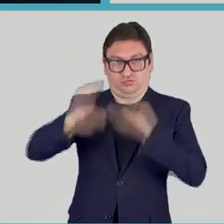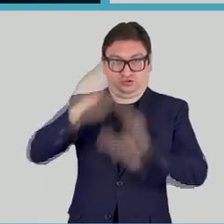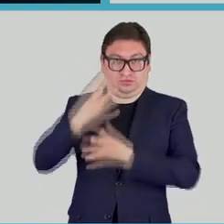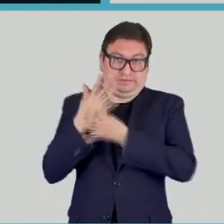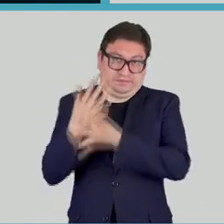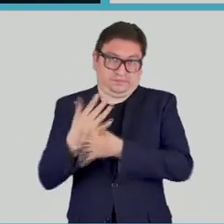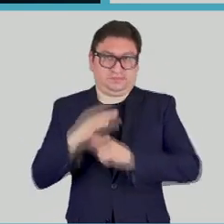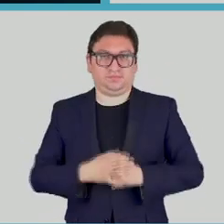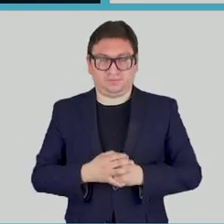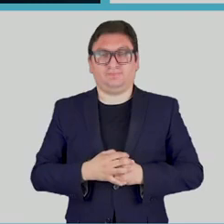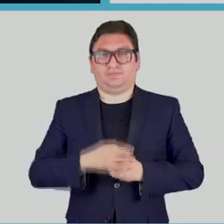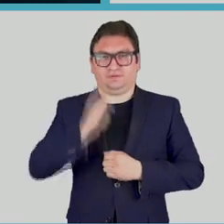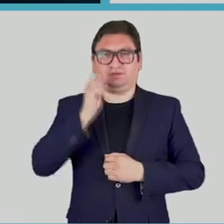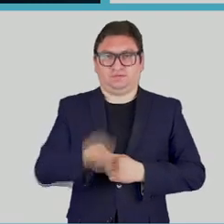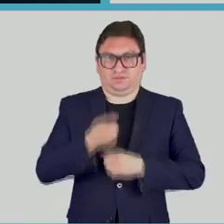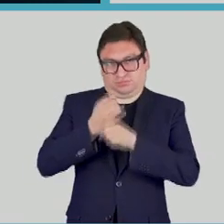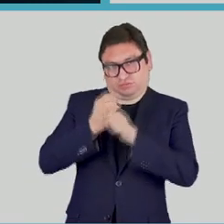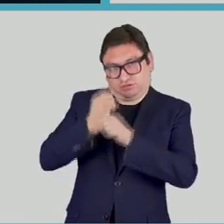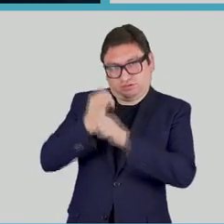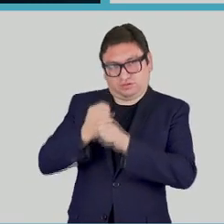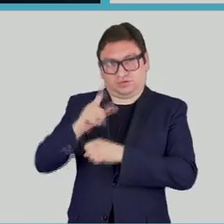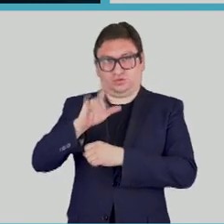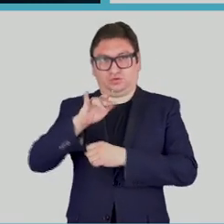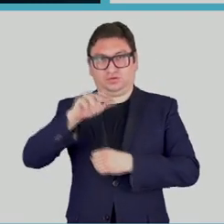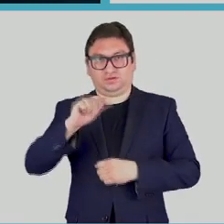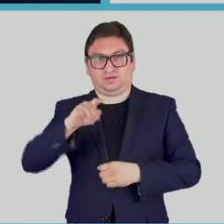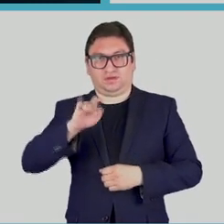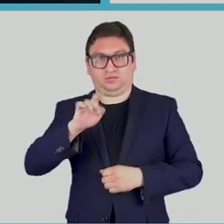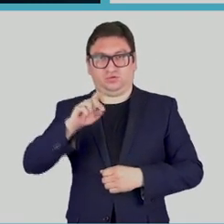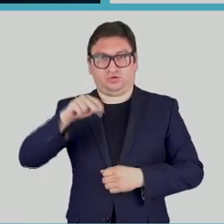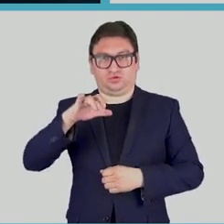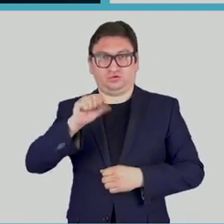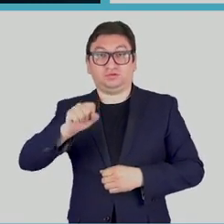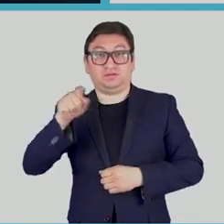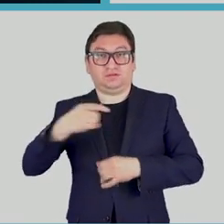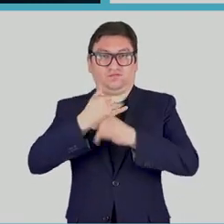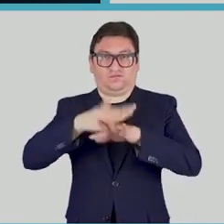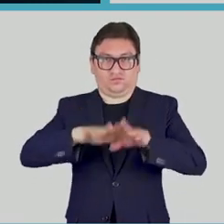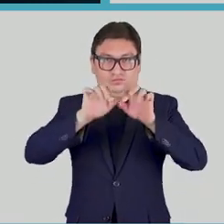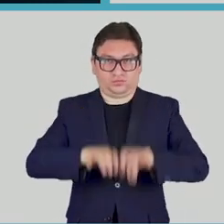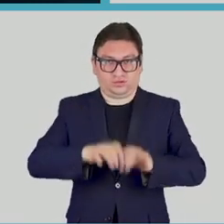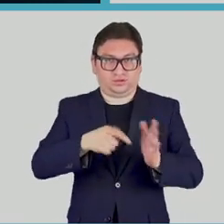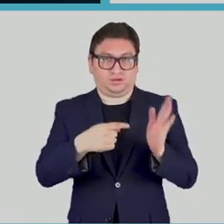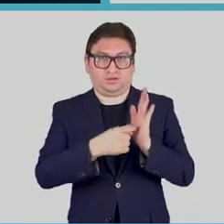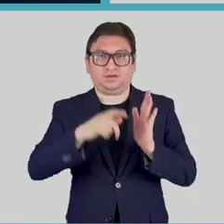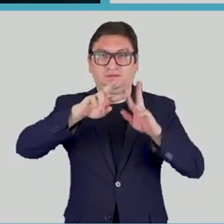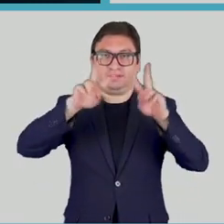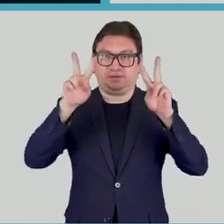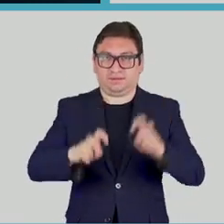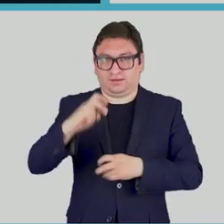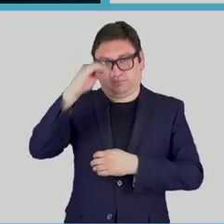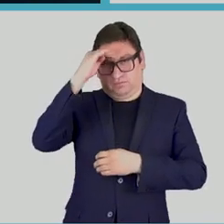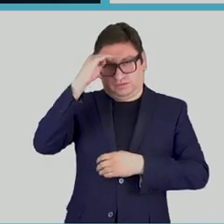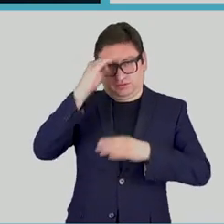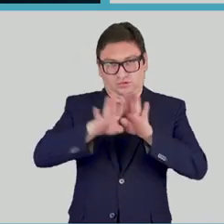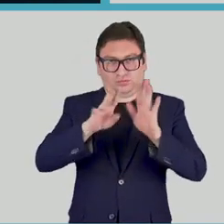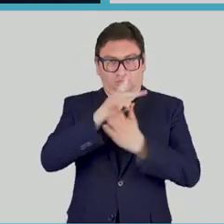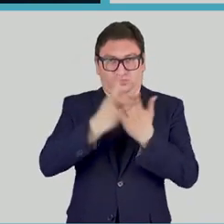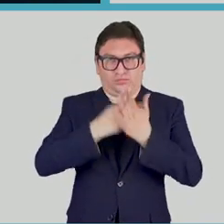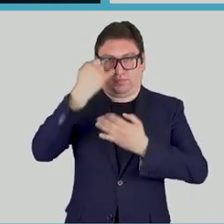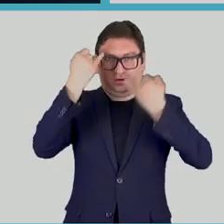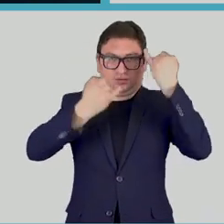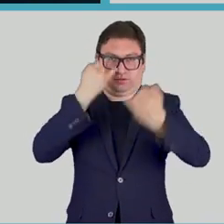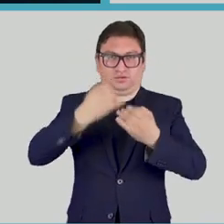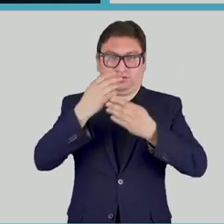sin embargo lo refiere el investigador Luis albornoz en el informe repensar las políticas para la